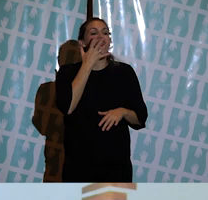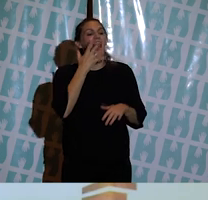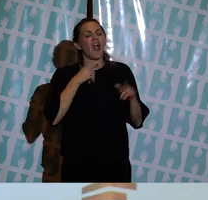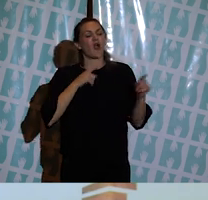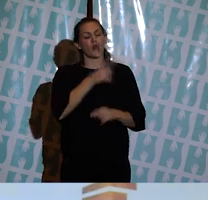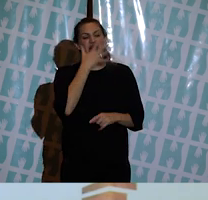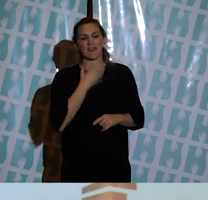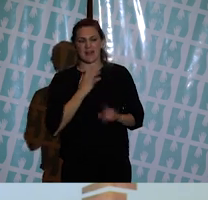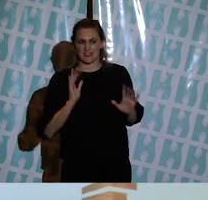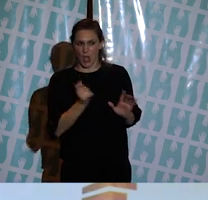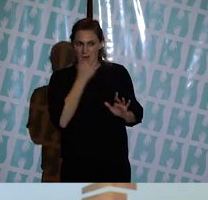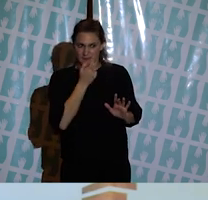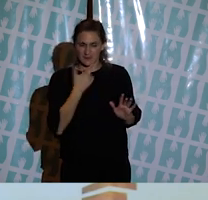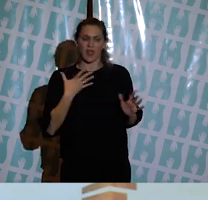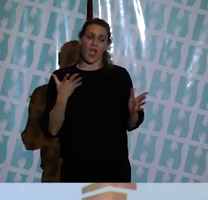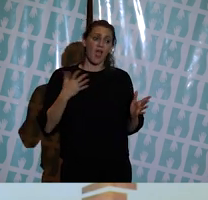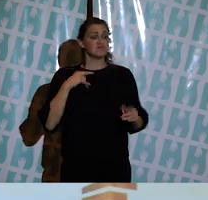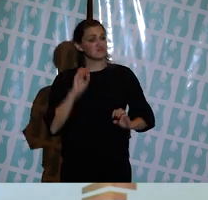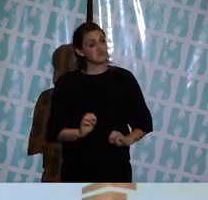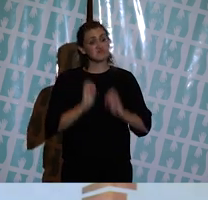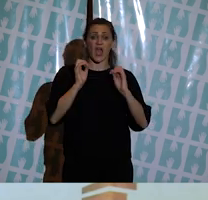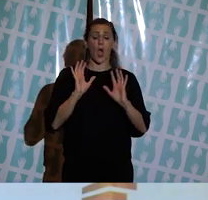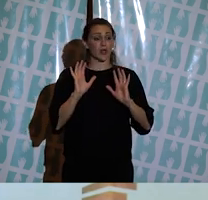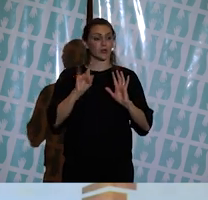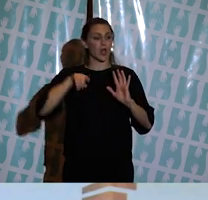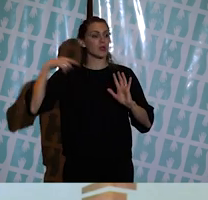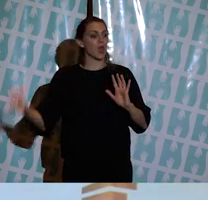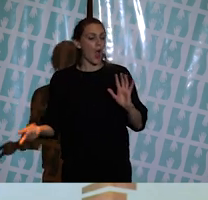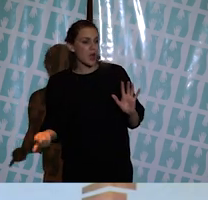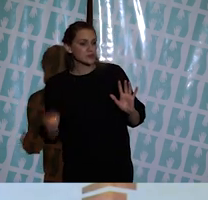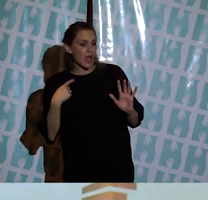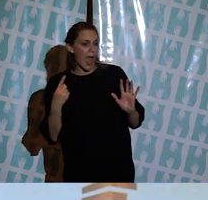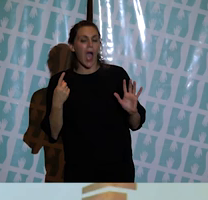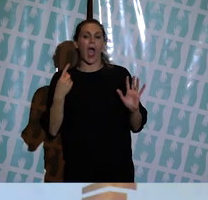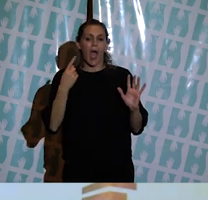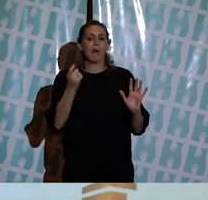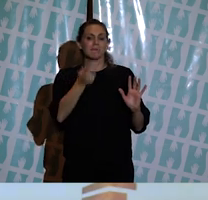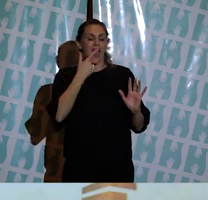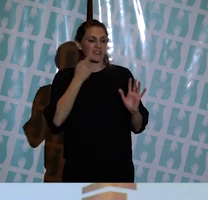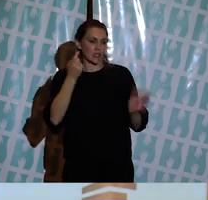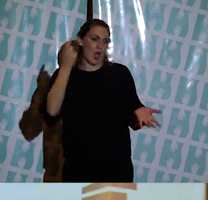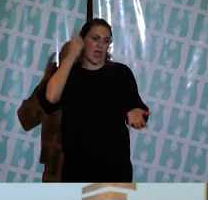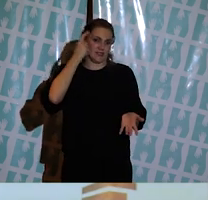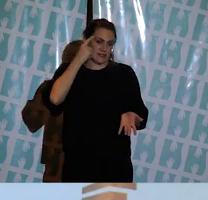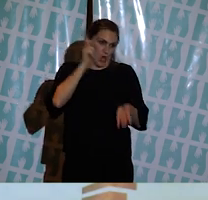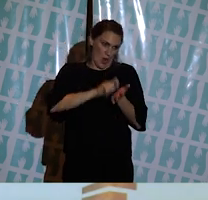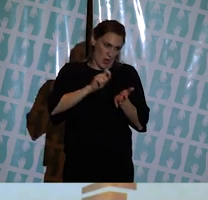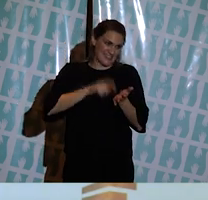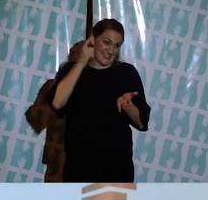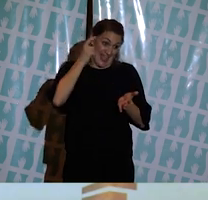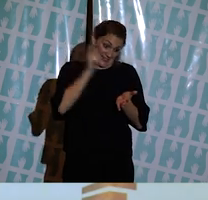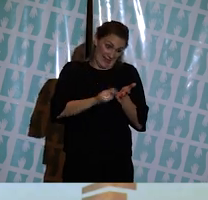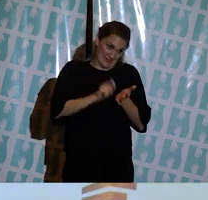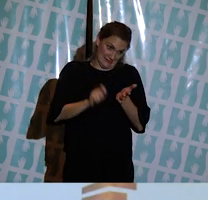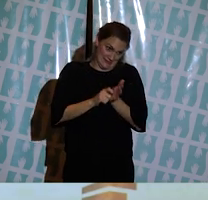alivian la enfermedad y otra que prescrita por un especialista,